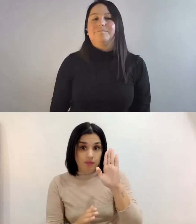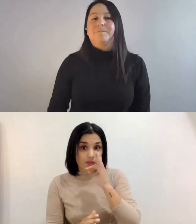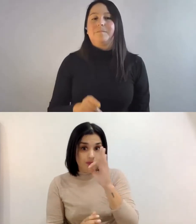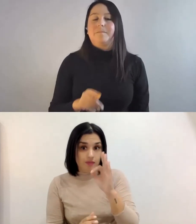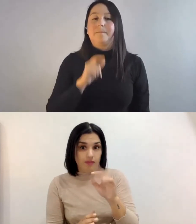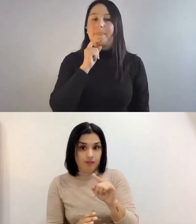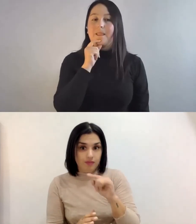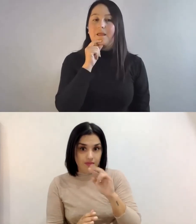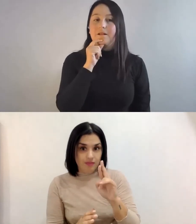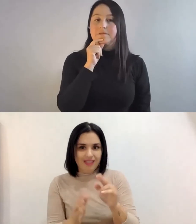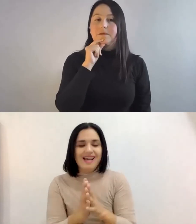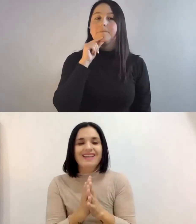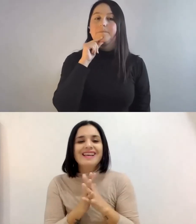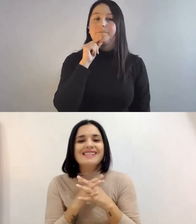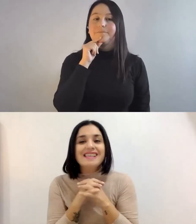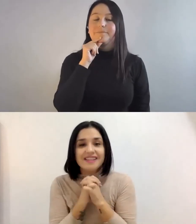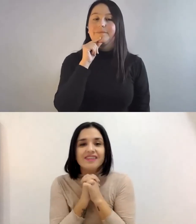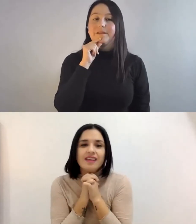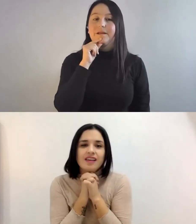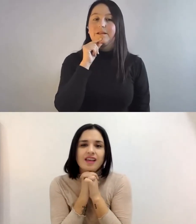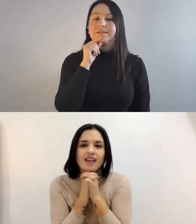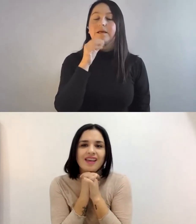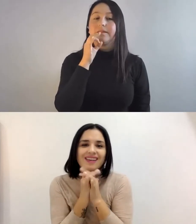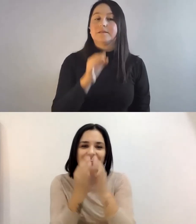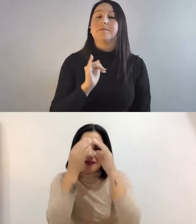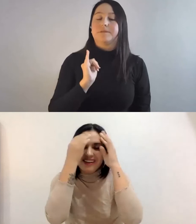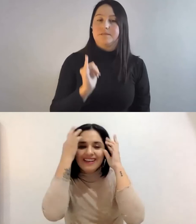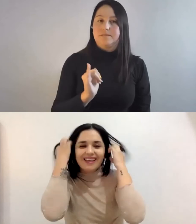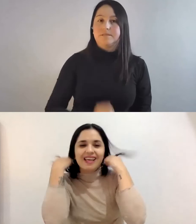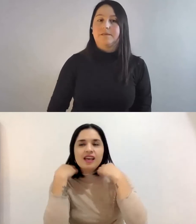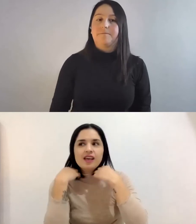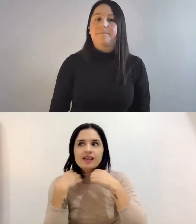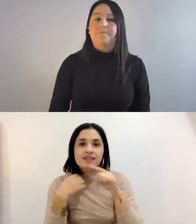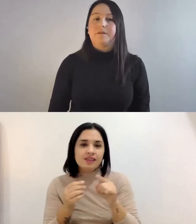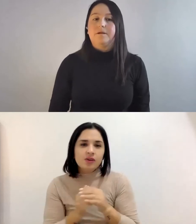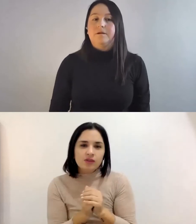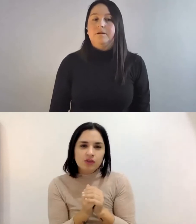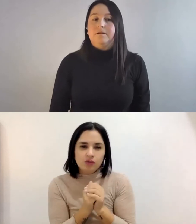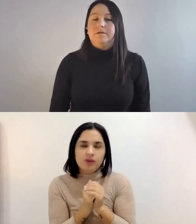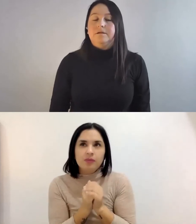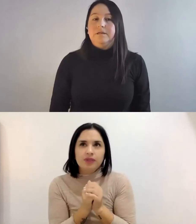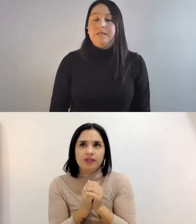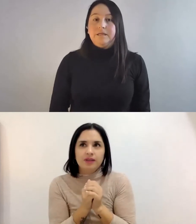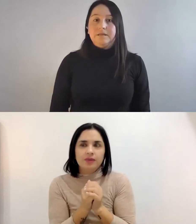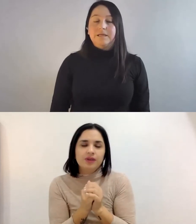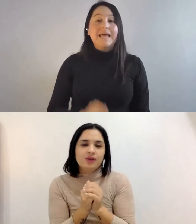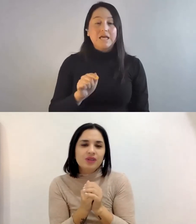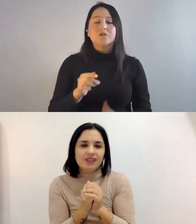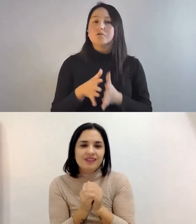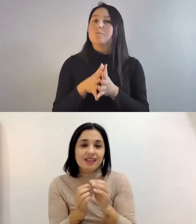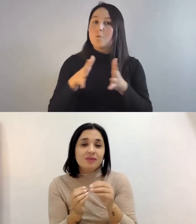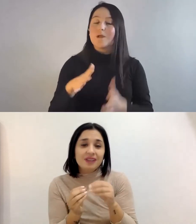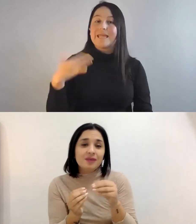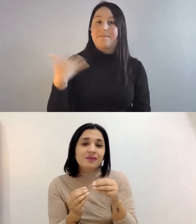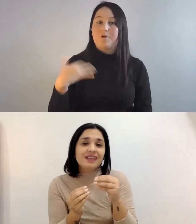¿Sí? Creo que no hay... Sí, diga. sí, disculpa. Quizá eso es súper importante, porque cuando yo les